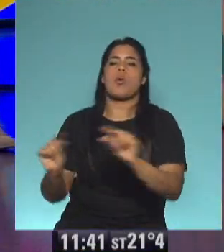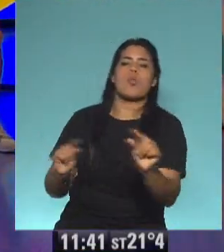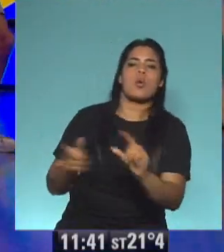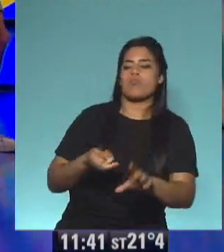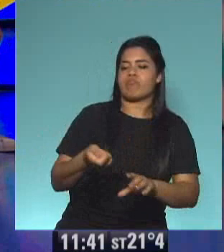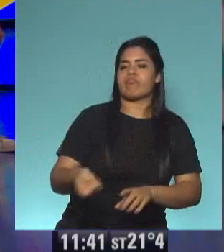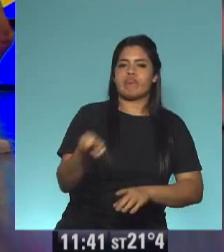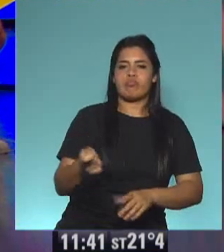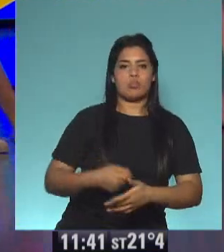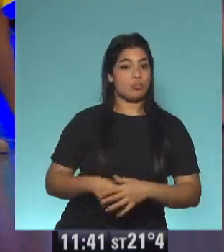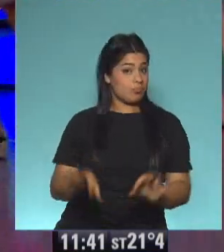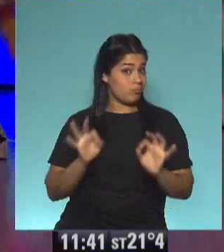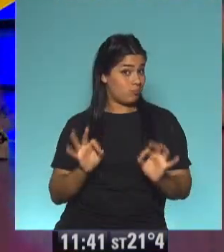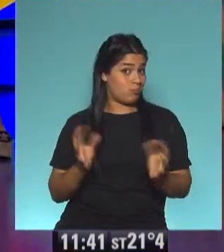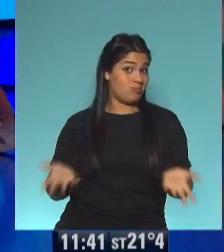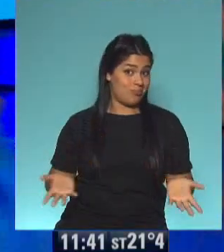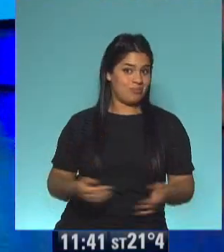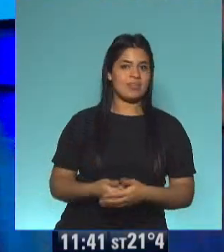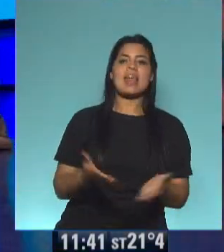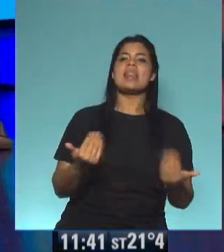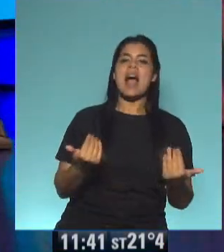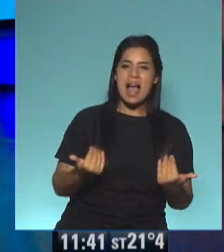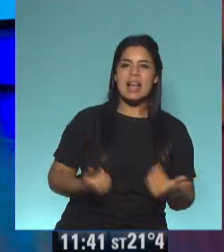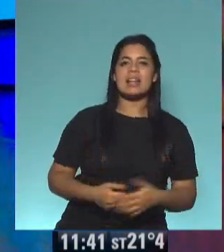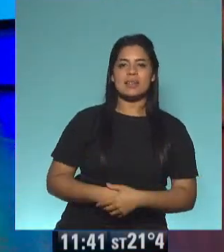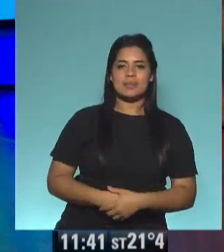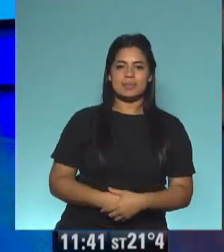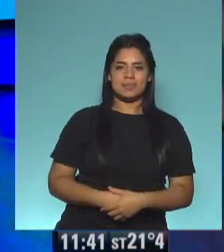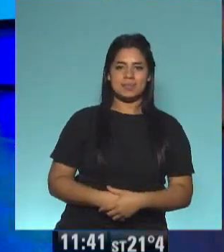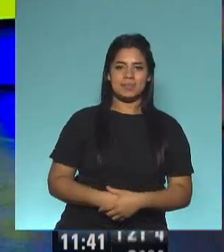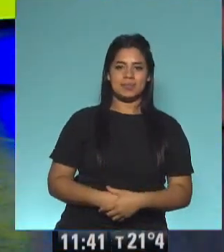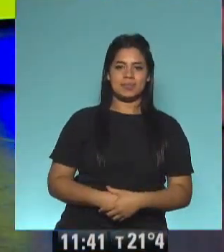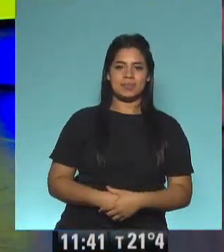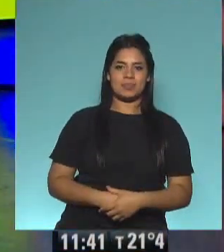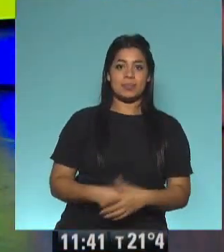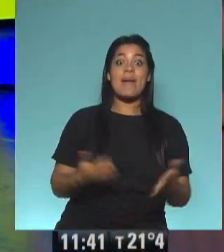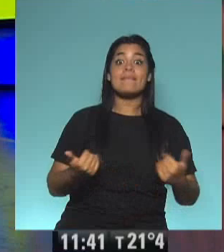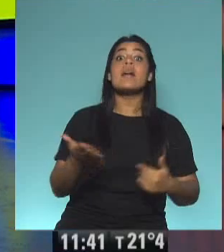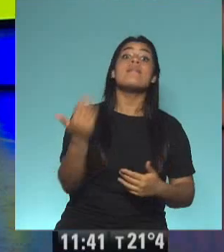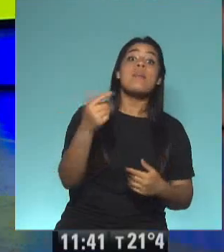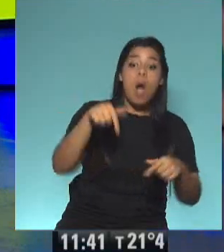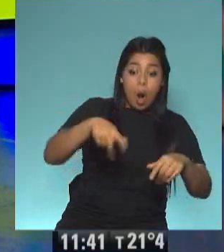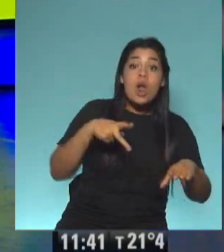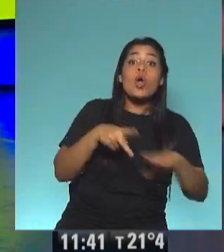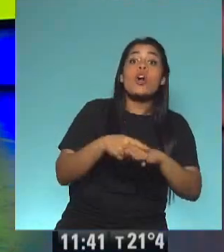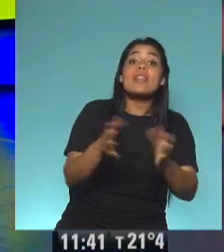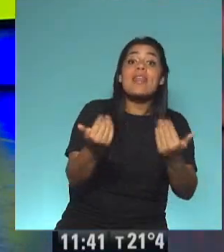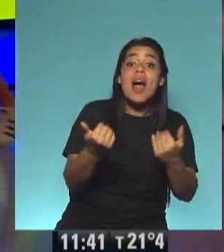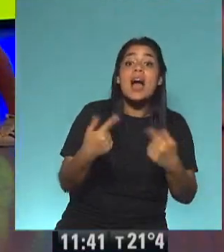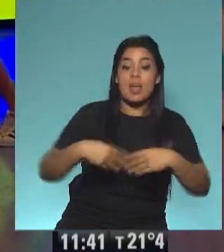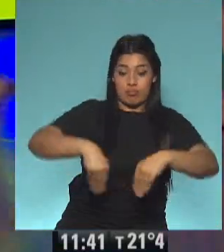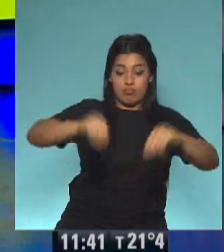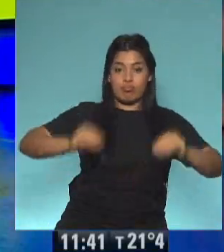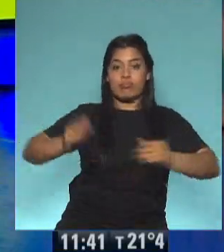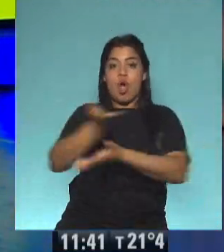lo demás allá. ¡Sí! ¡Vamos a comer algo! Vamos al corte mientras seguimos acá con el picnic.